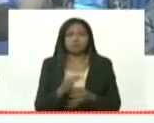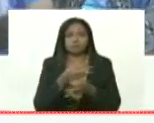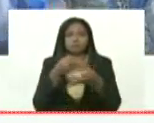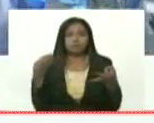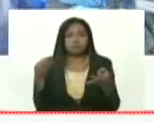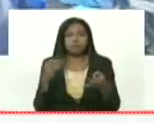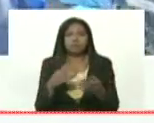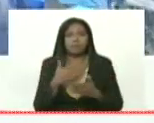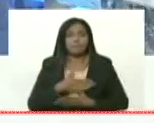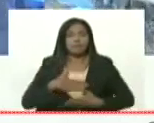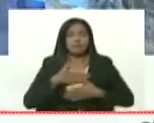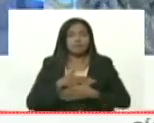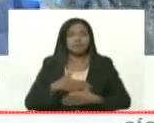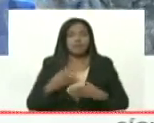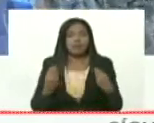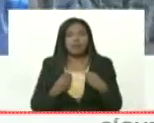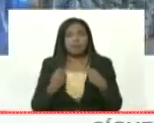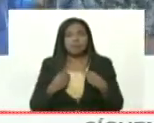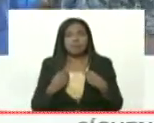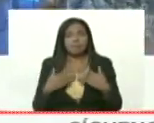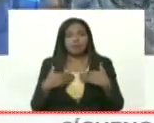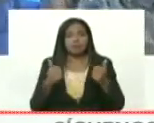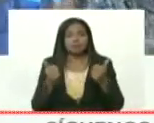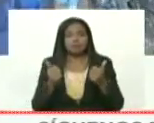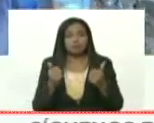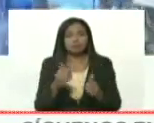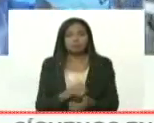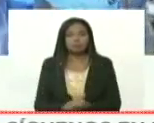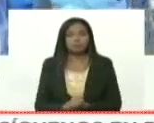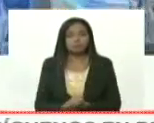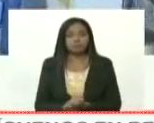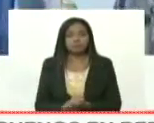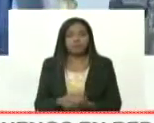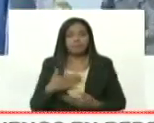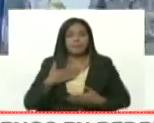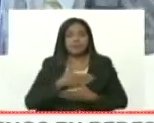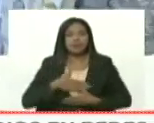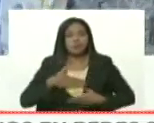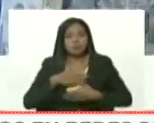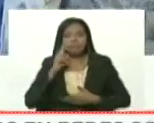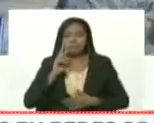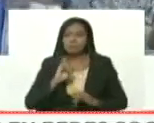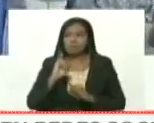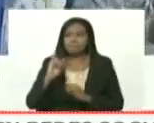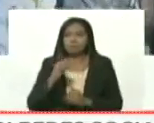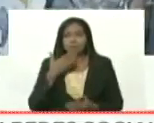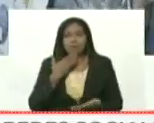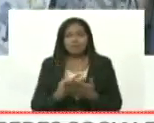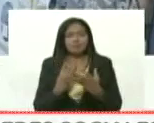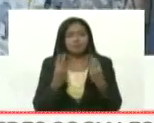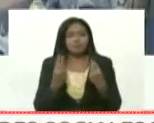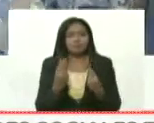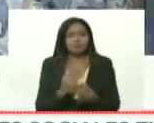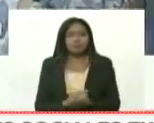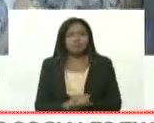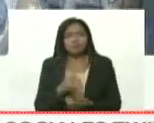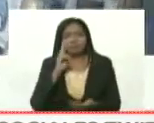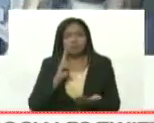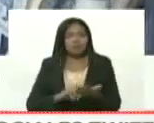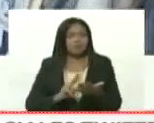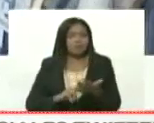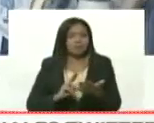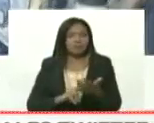Excelente, para el bienestar, para la vida, para la salud, para sanar. Fíjense ustedes, les agradezco mucho,